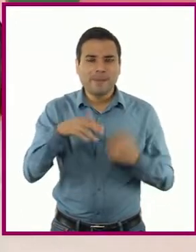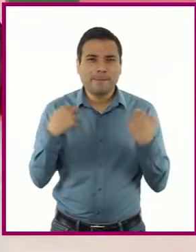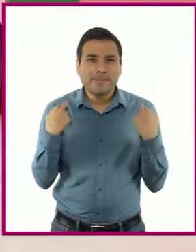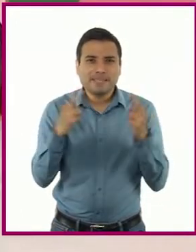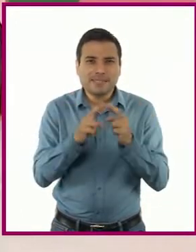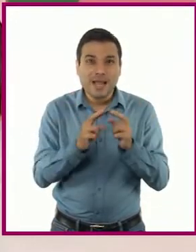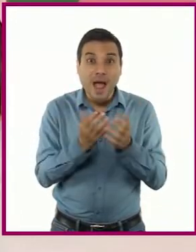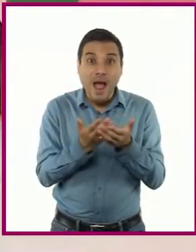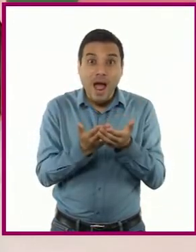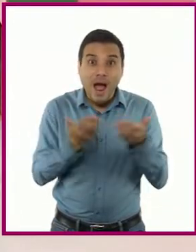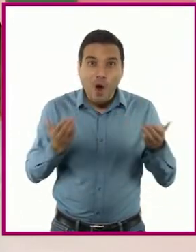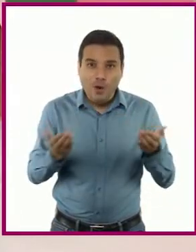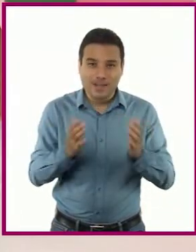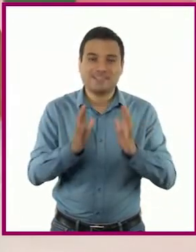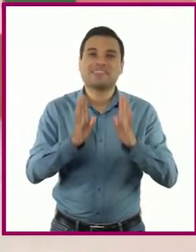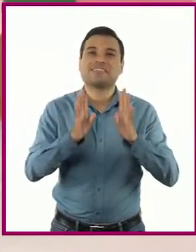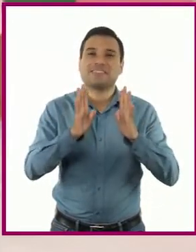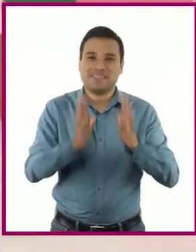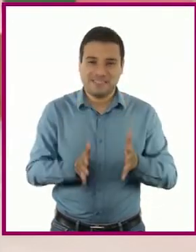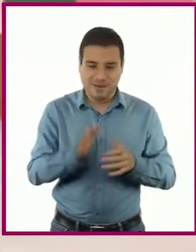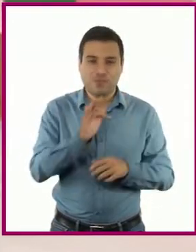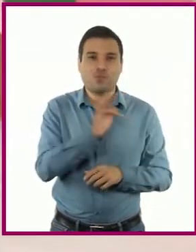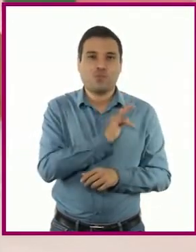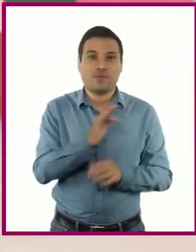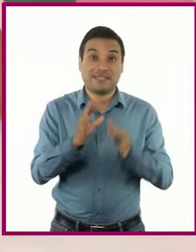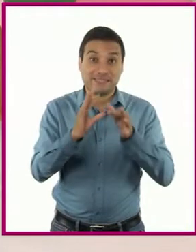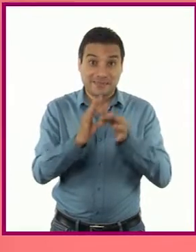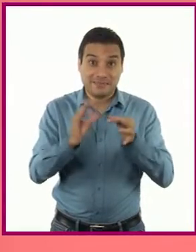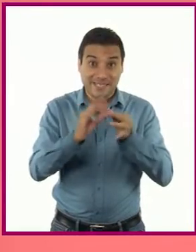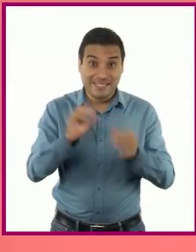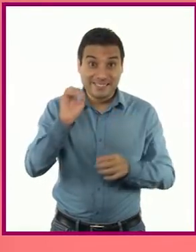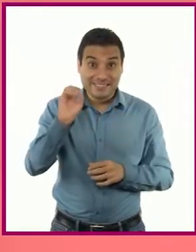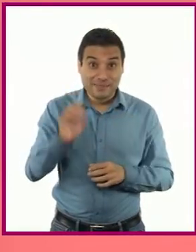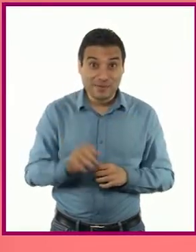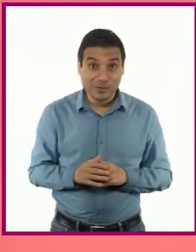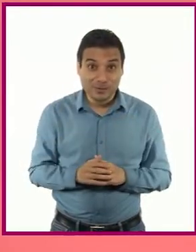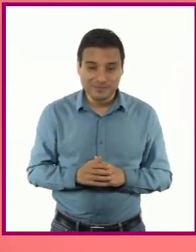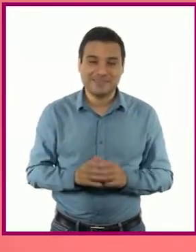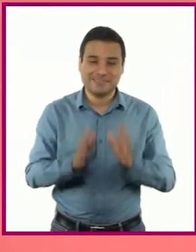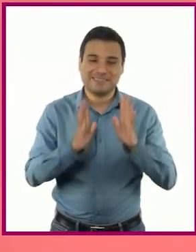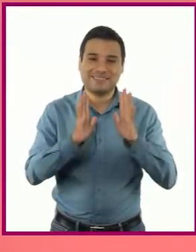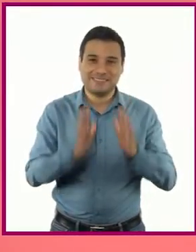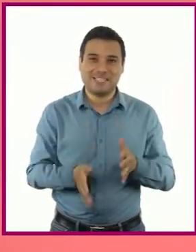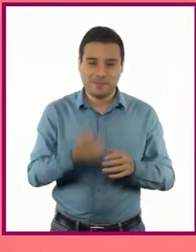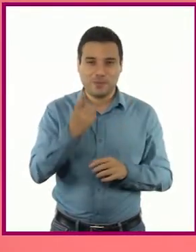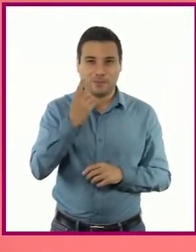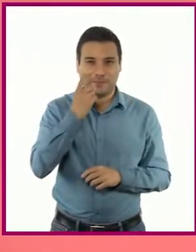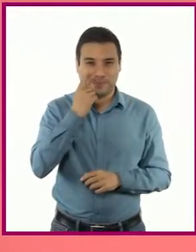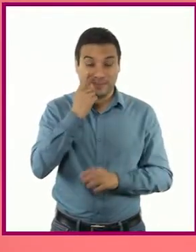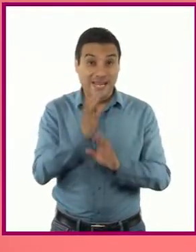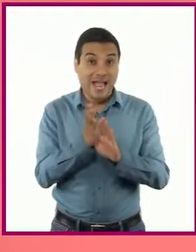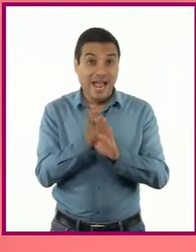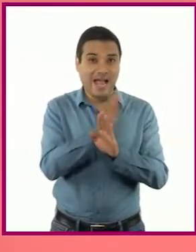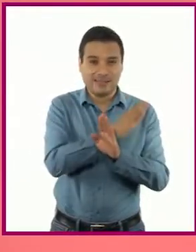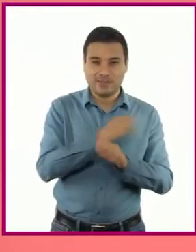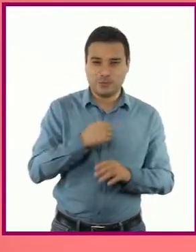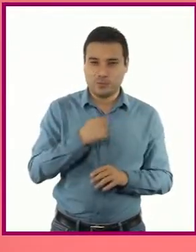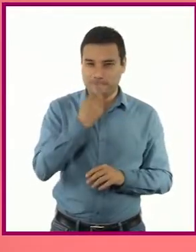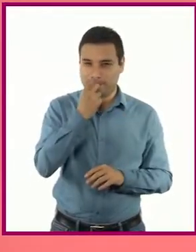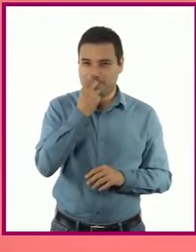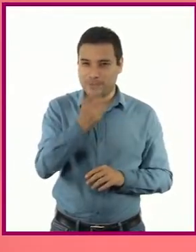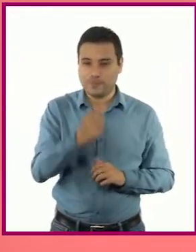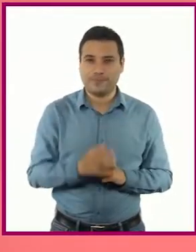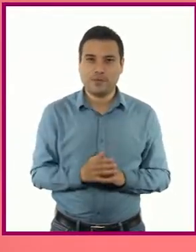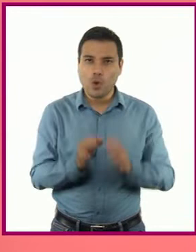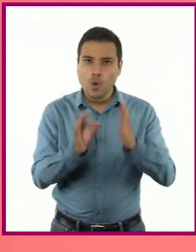ahora, ¿ya podemos hablar del semáforo? Ya, pero antes de eso diremos que la